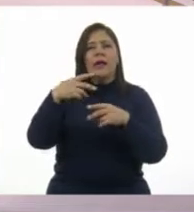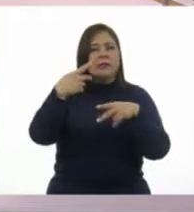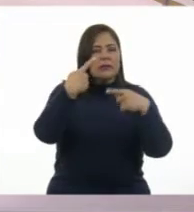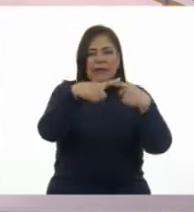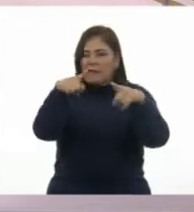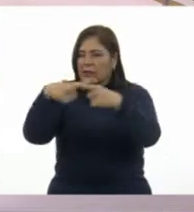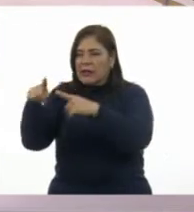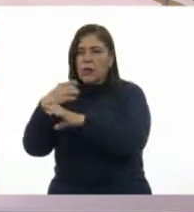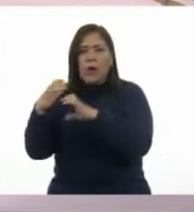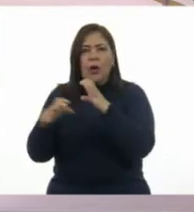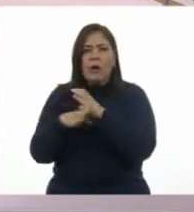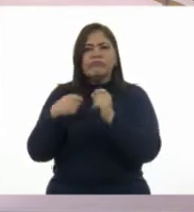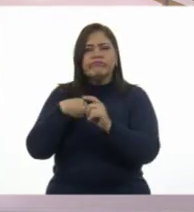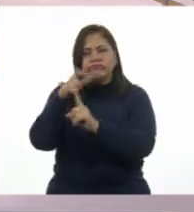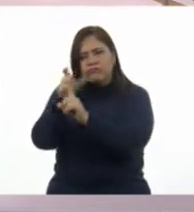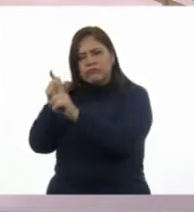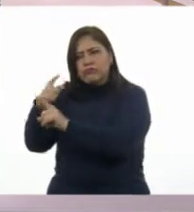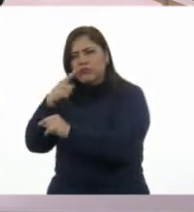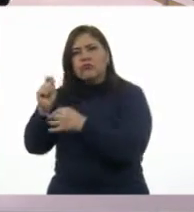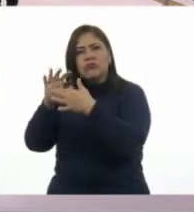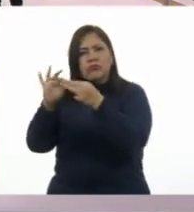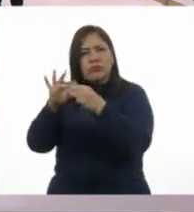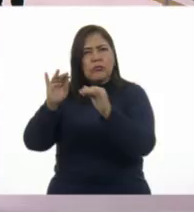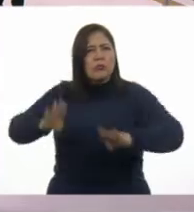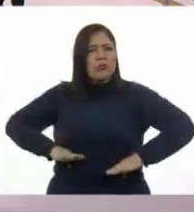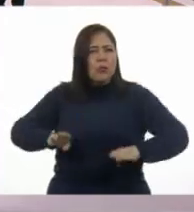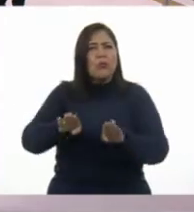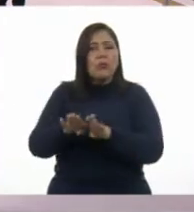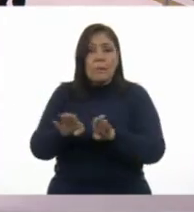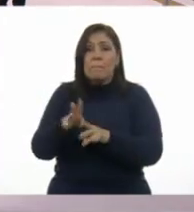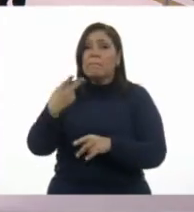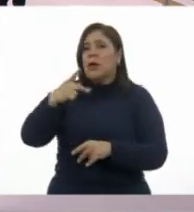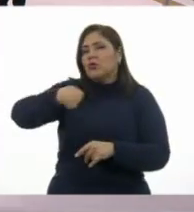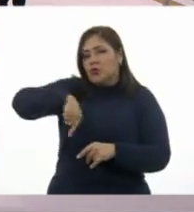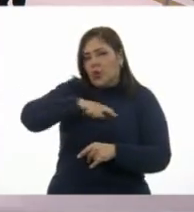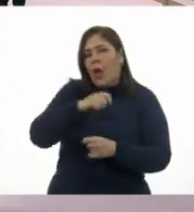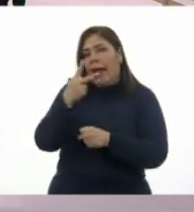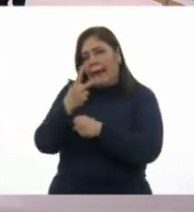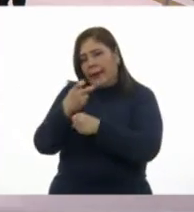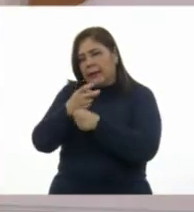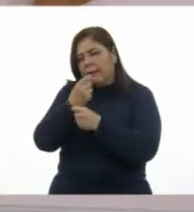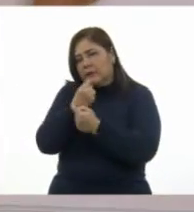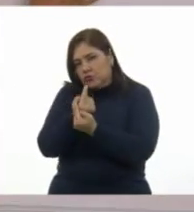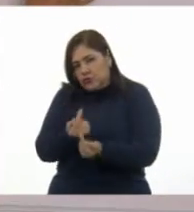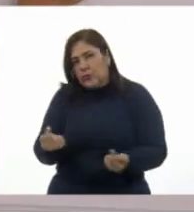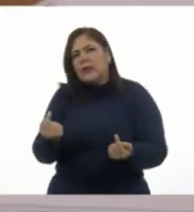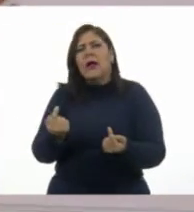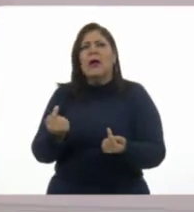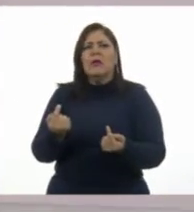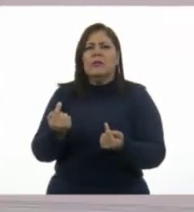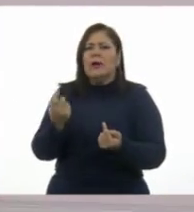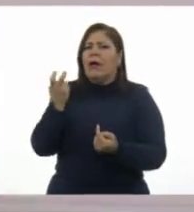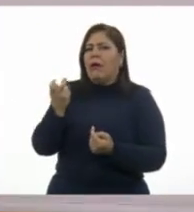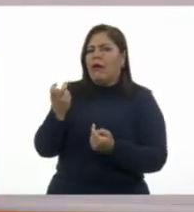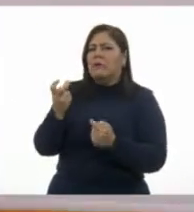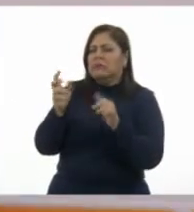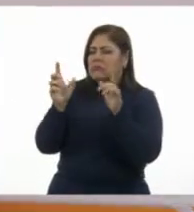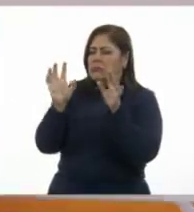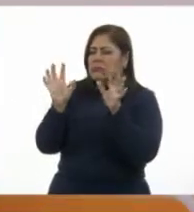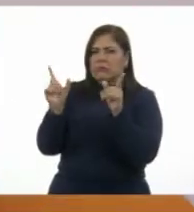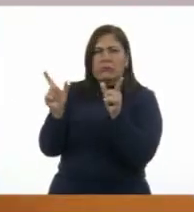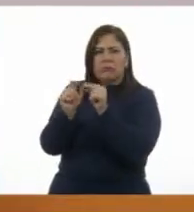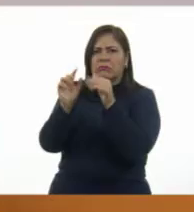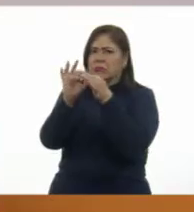Sí. Pero poder nosotros, como somos niños de segundo, con esto él hizo su